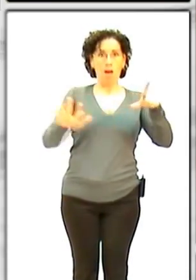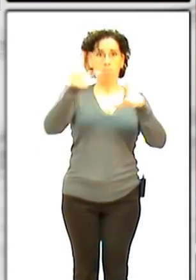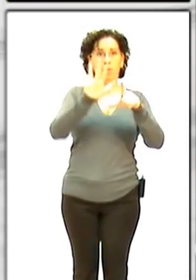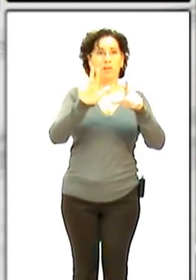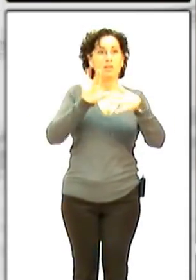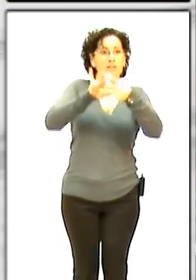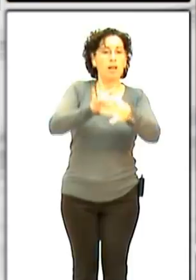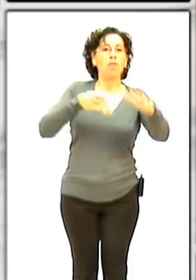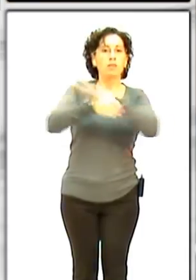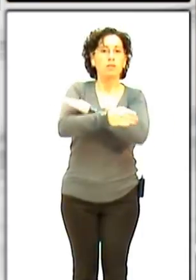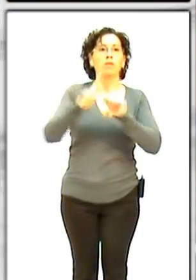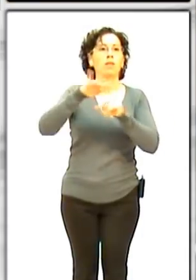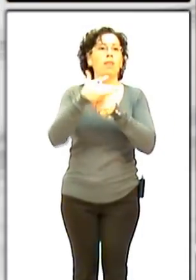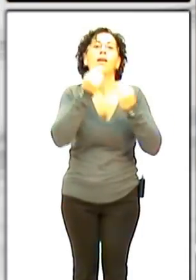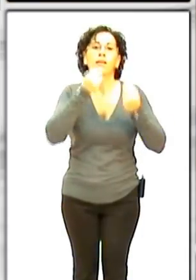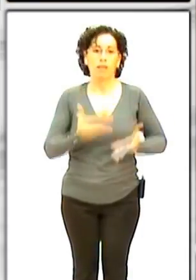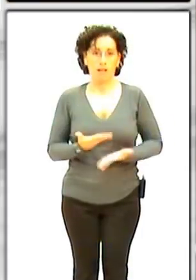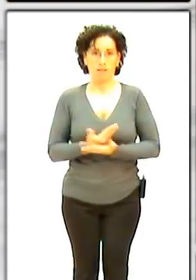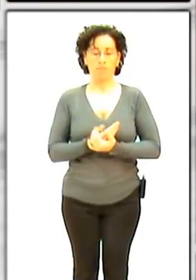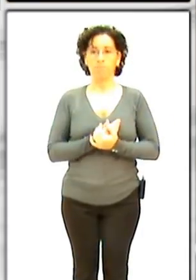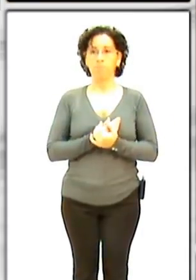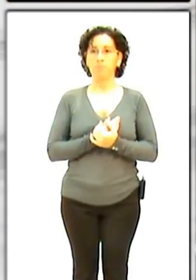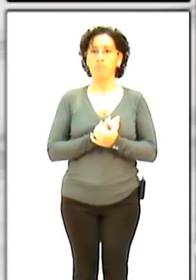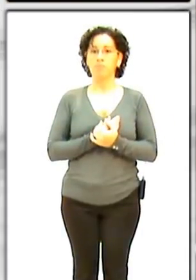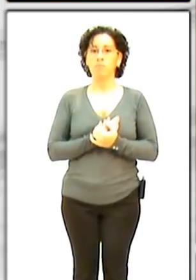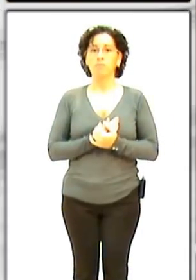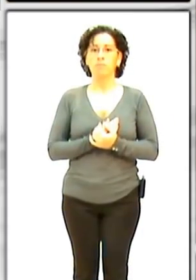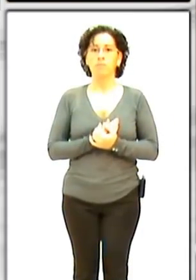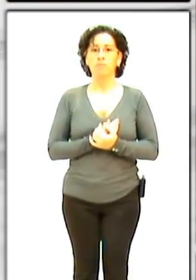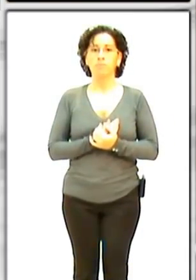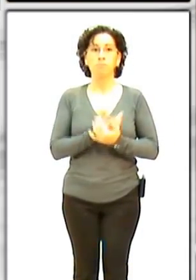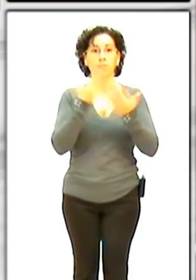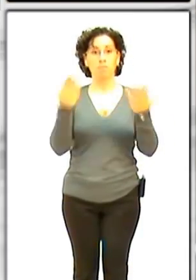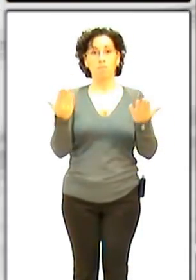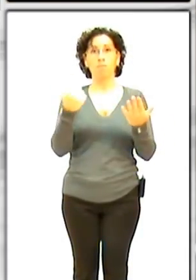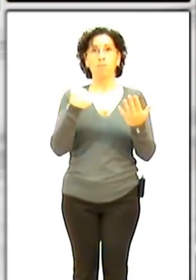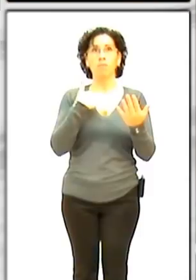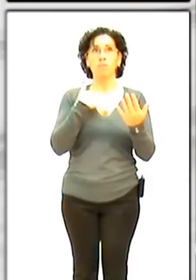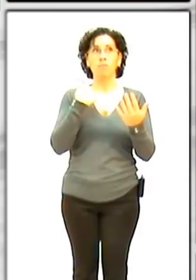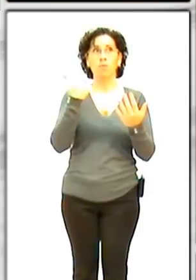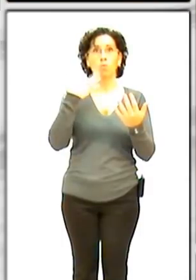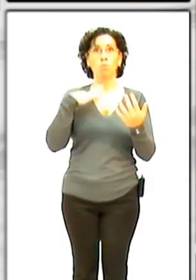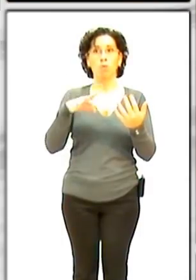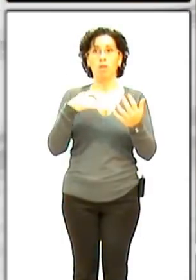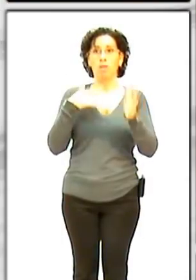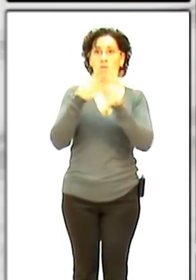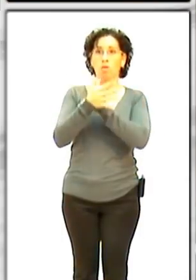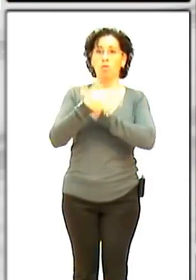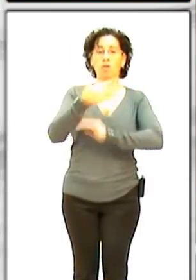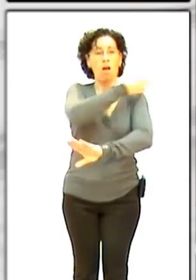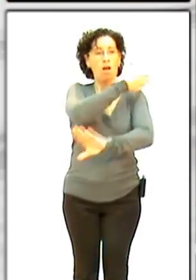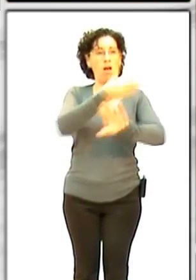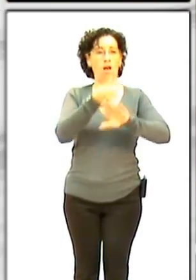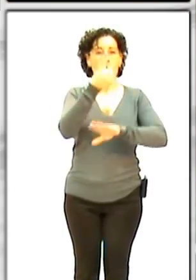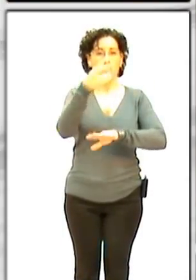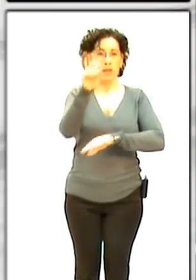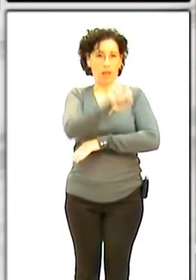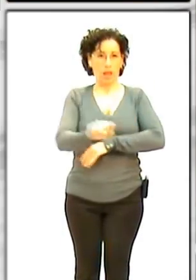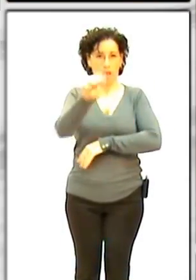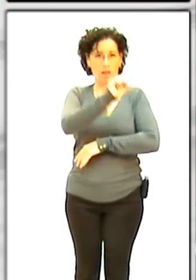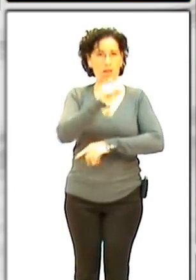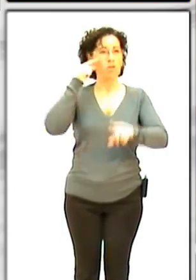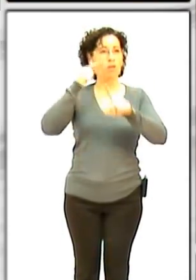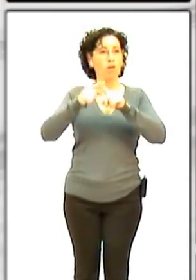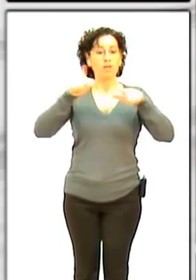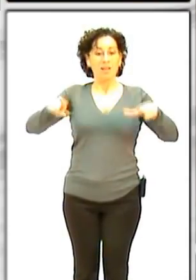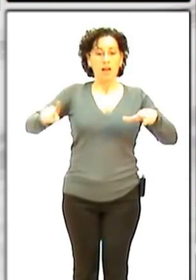accesibilidad. Puedo decir que en las 2 décadas que llevo realizando cartografía, en concreto cartografía